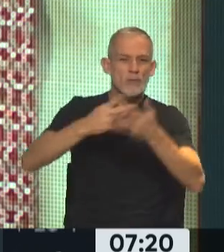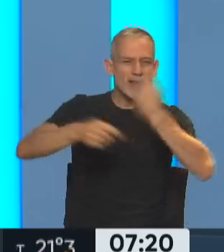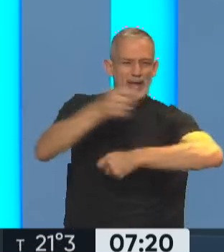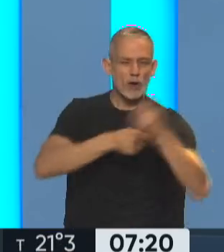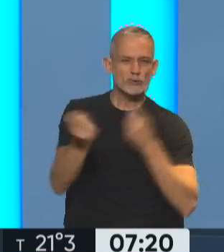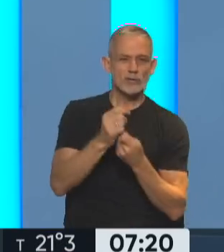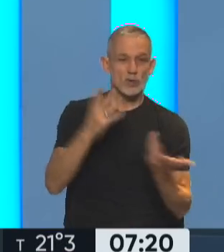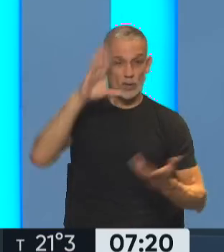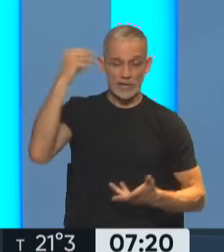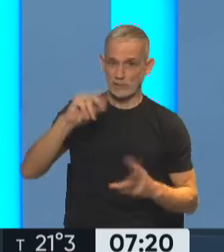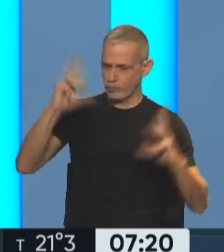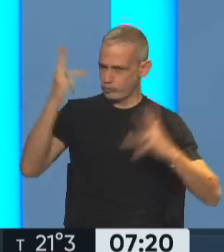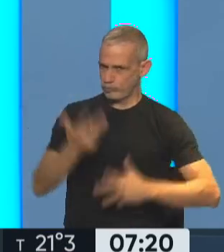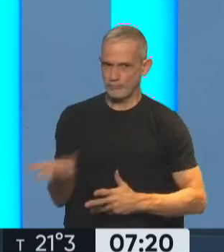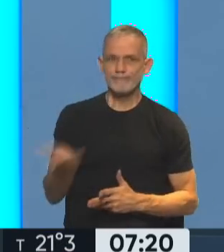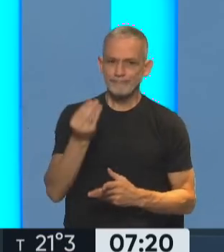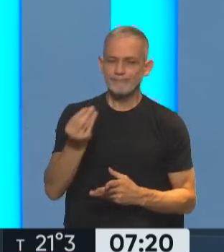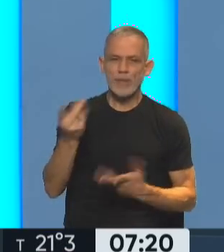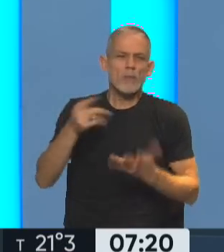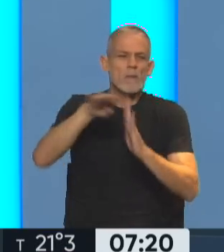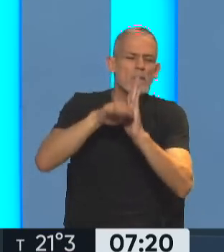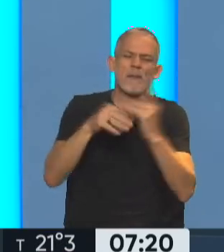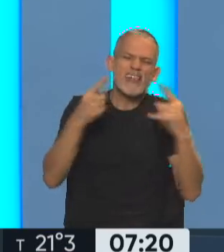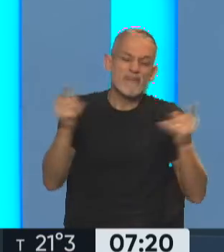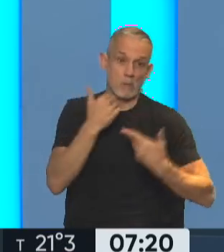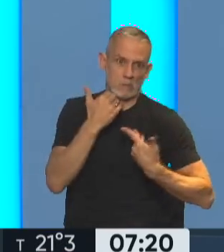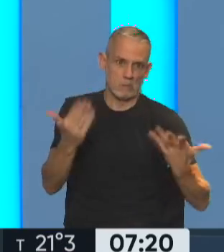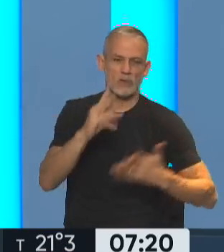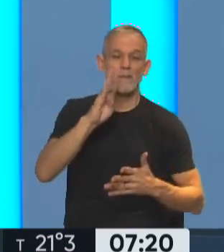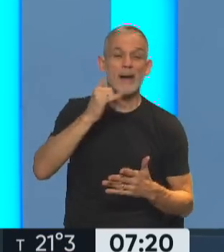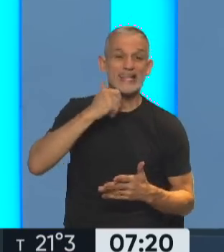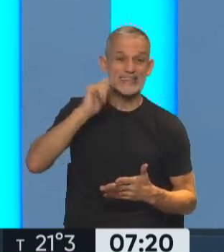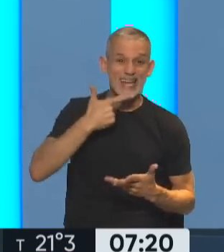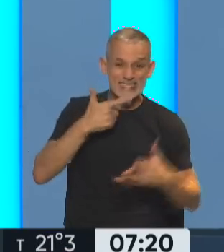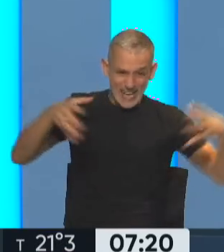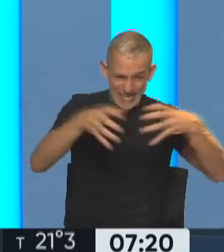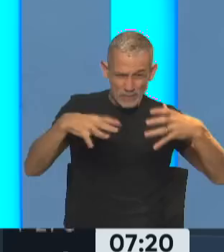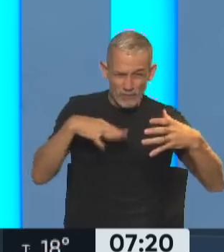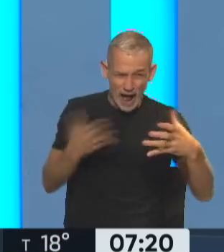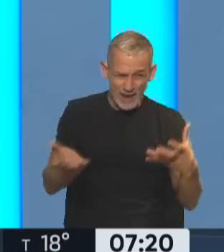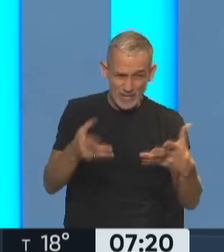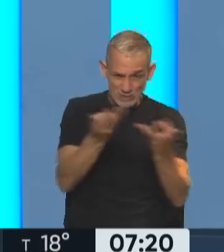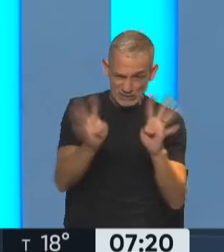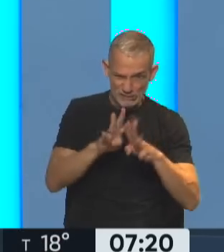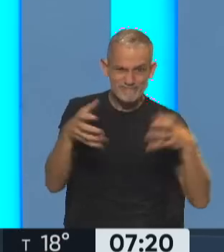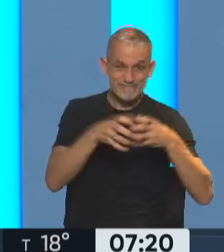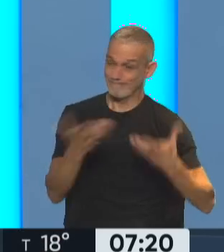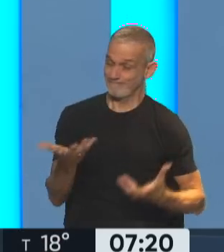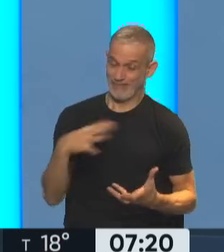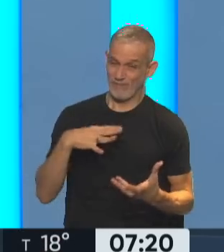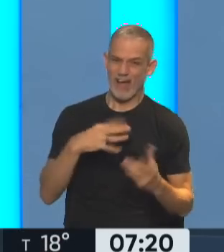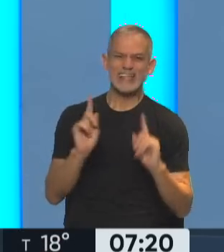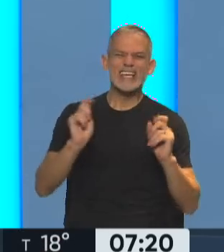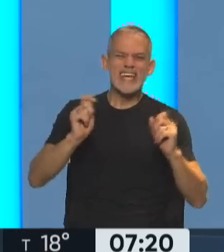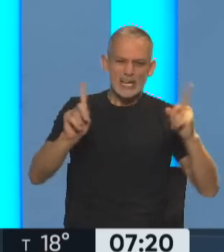Entonces, si bien, digamos, no sé qué medidas tan distintas. Primero, Batakis por ahora no tiene ni siquiera equipo económico como para que podamos esperar a